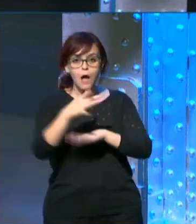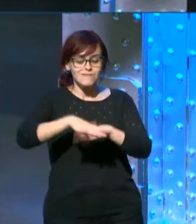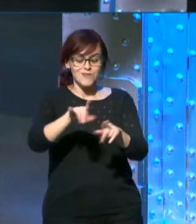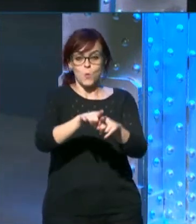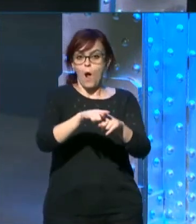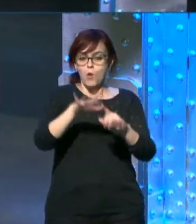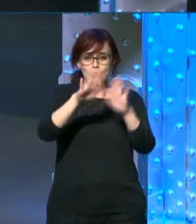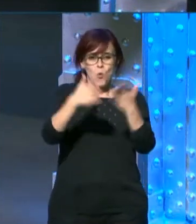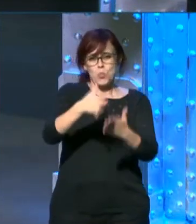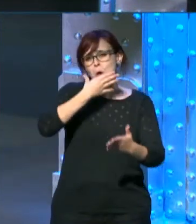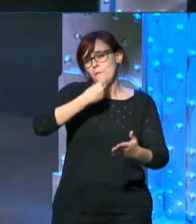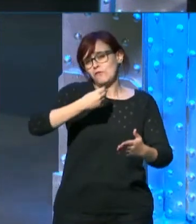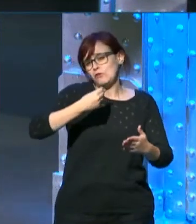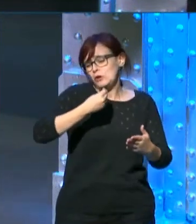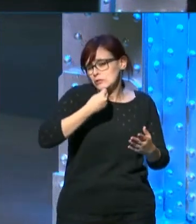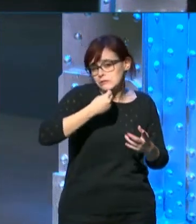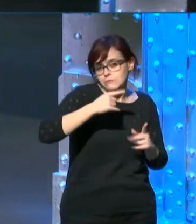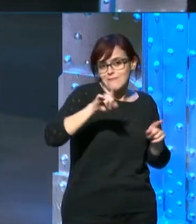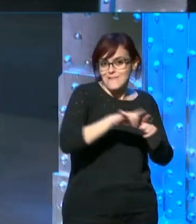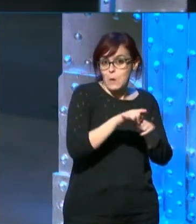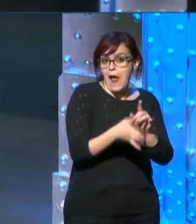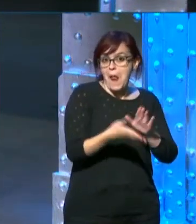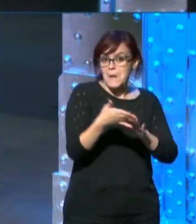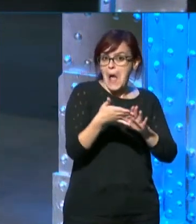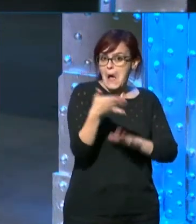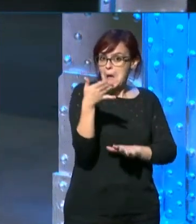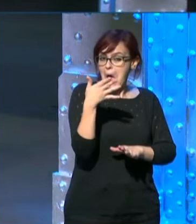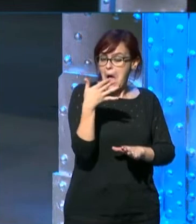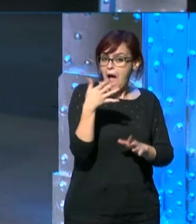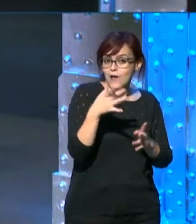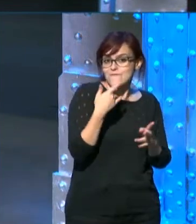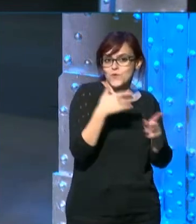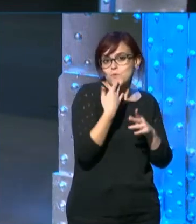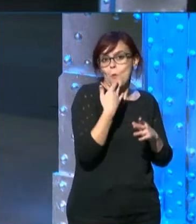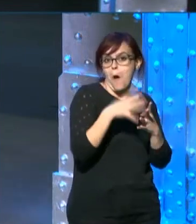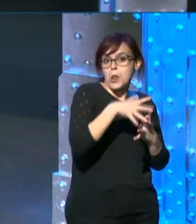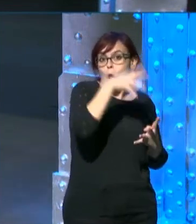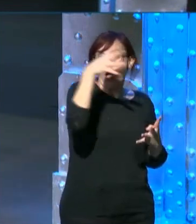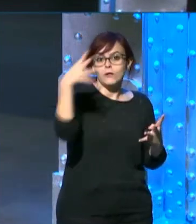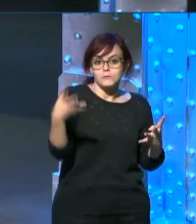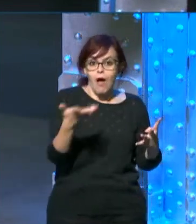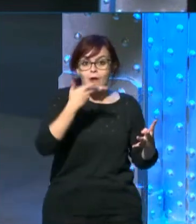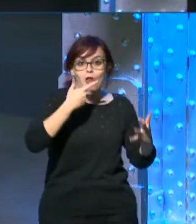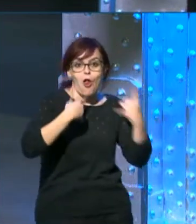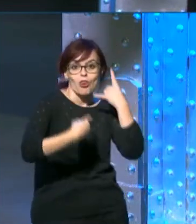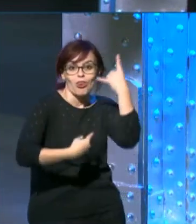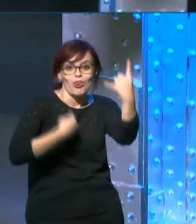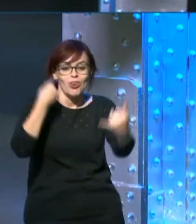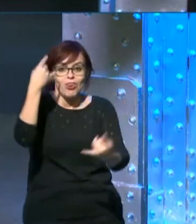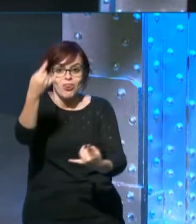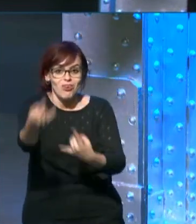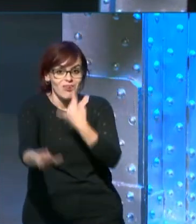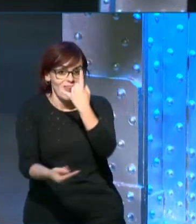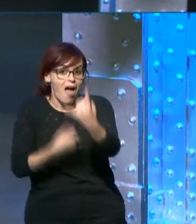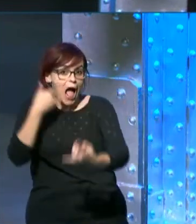¿no? Tenía muy buena pinta, ¿no?, la cosa como estaba funcionando. Bien, ejemplos. Seguí leyendo porque esto no se acababa en el arco iris